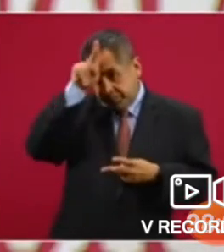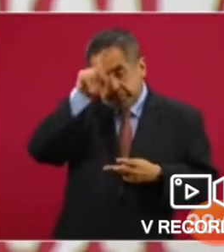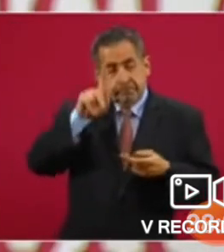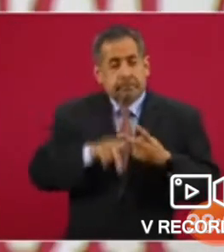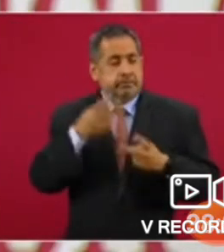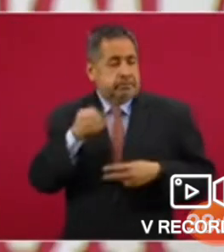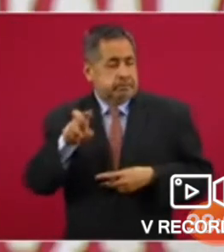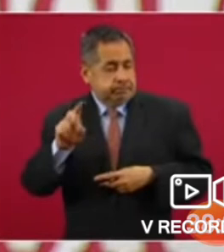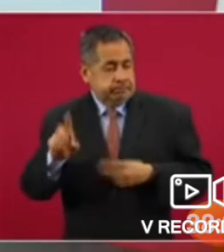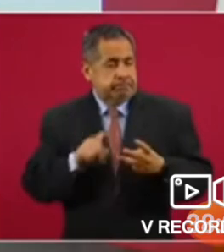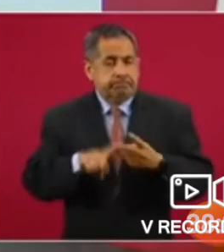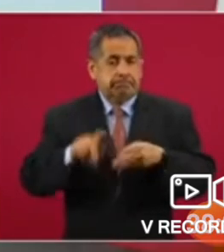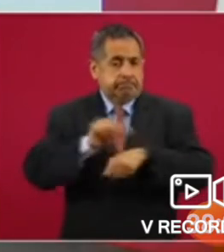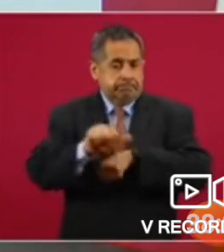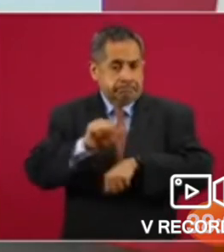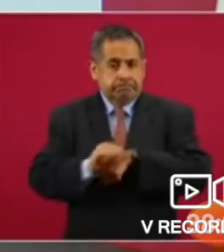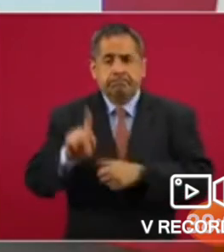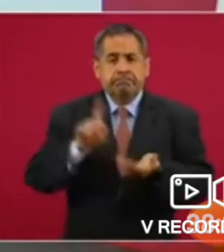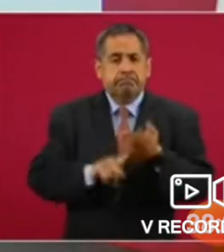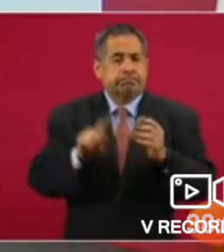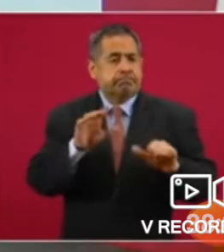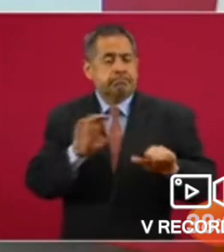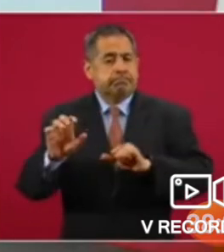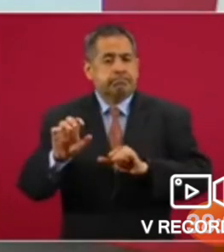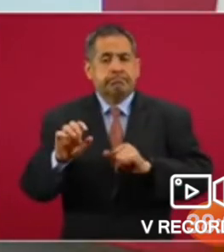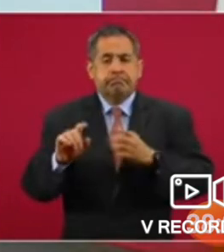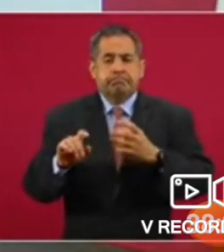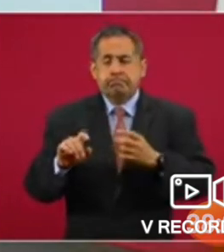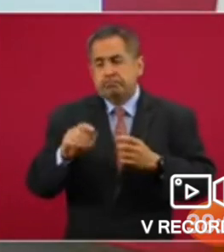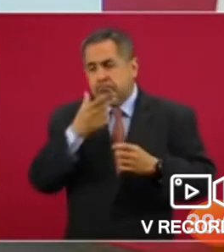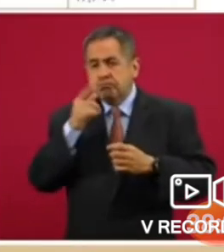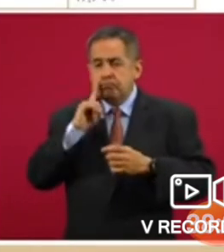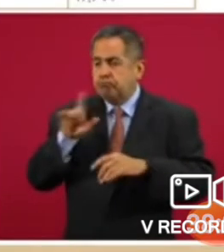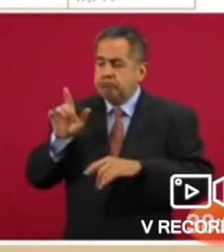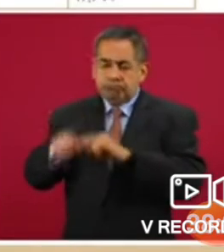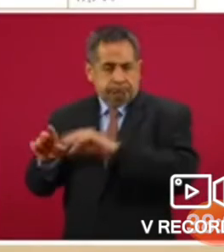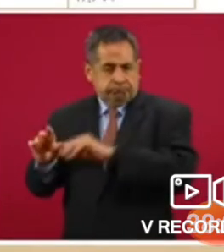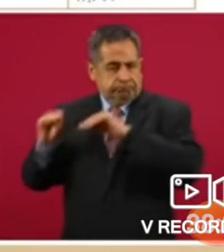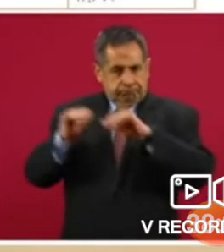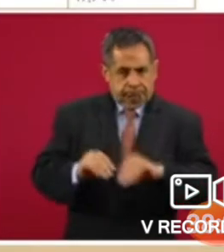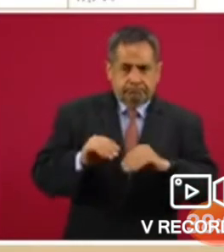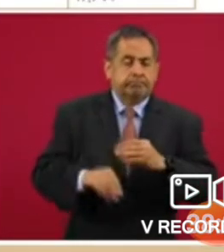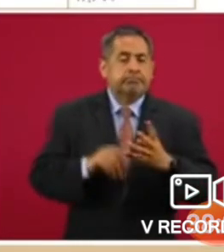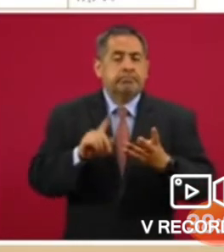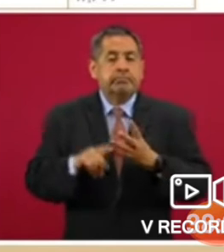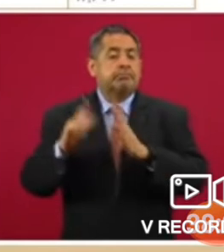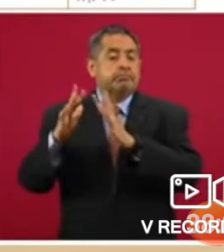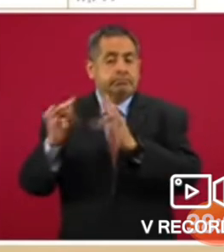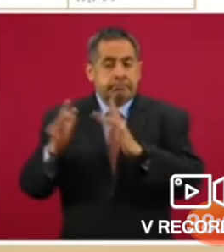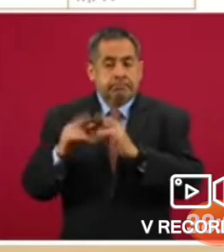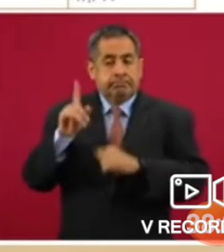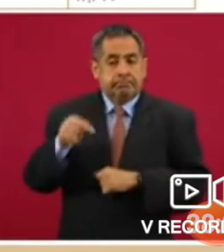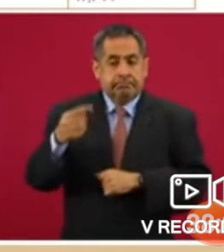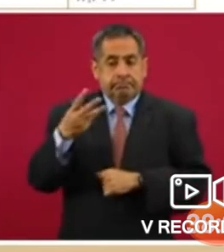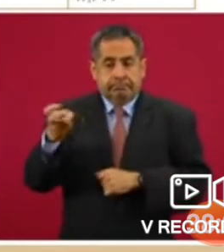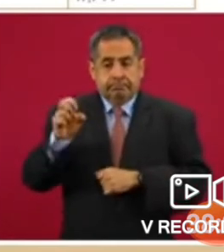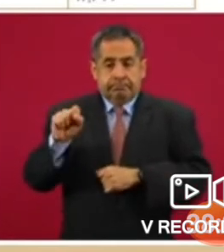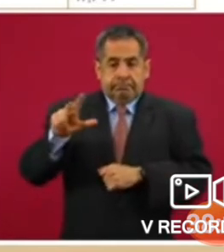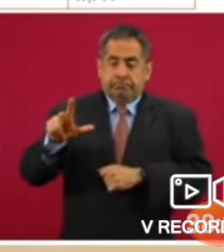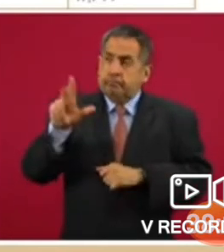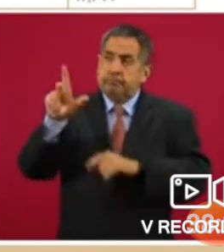1,930, Argentina 1,600 mexicanas y mexicanos repatriados y después Francia con